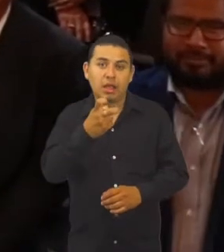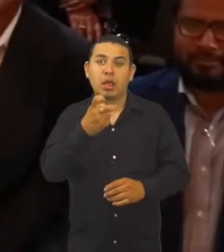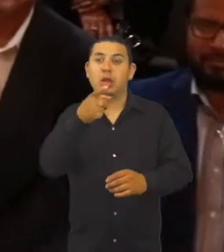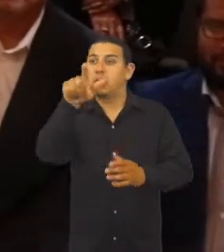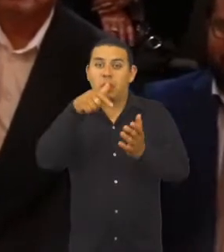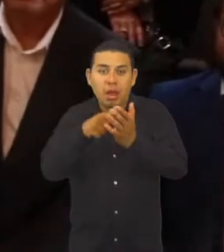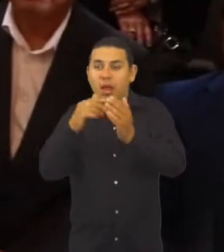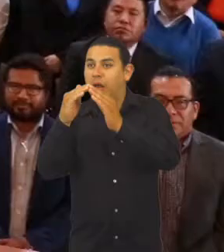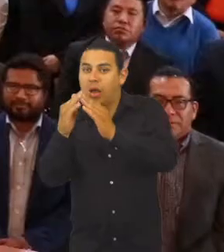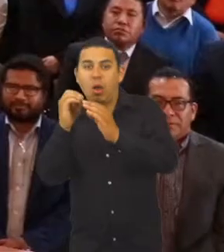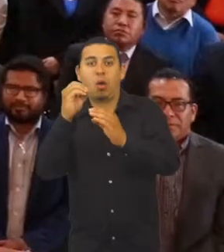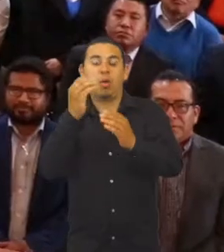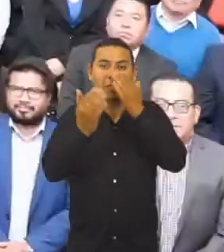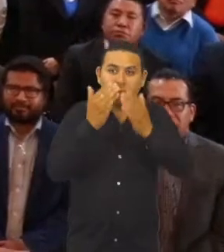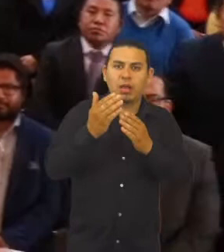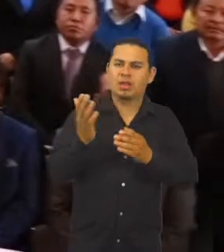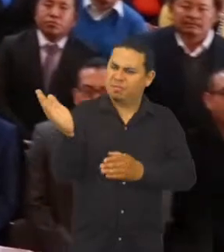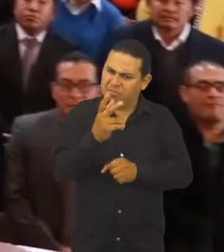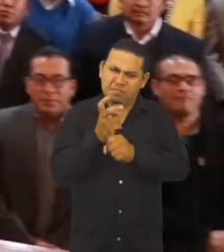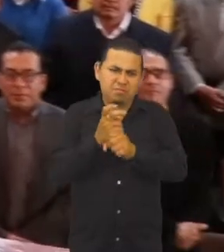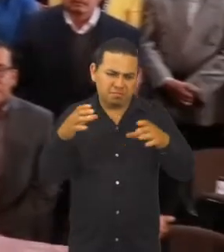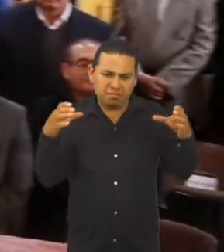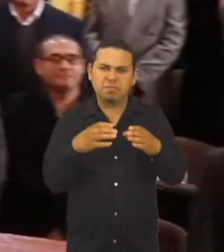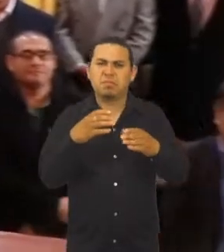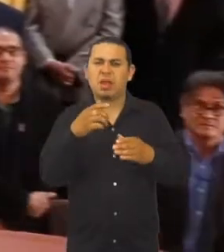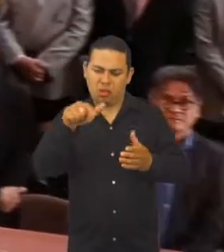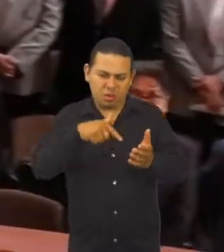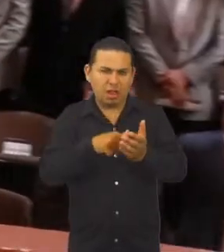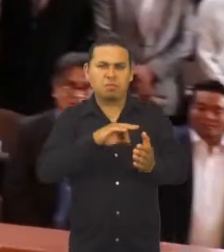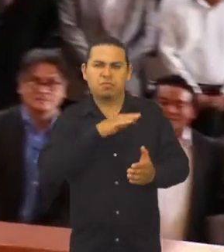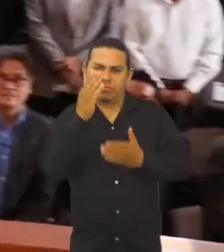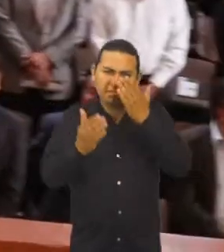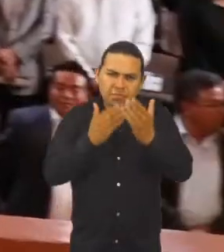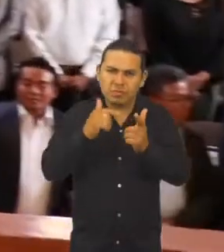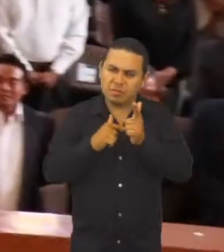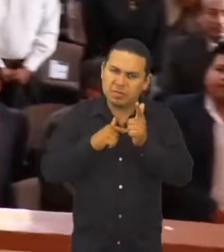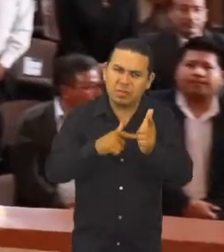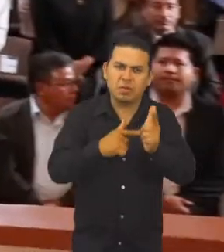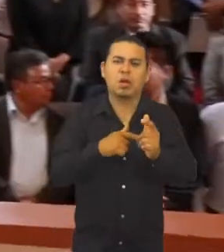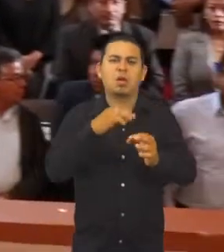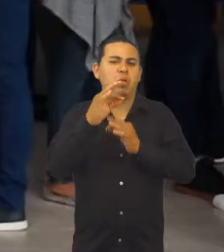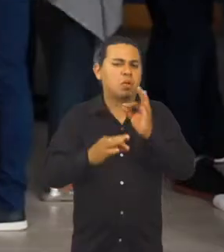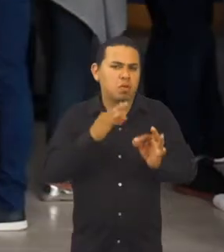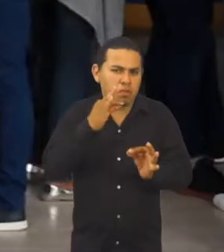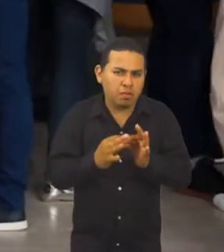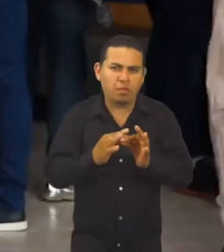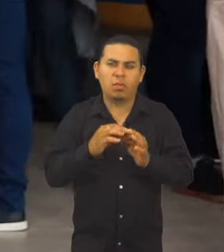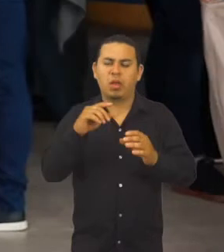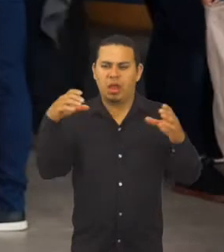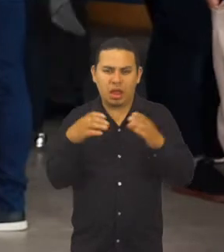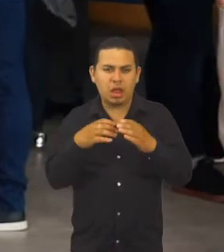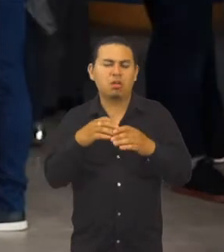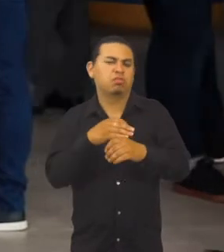exhortarles que esta es su casa y que nos preguntemos por qué razón nos encontramos en este espacio como profesores, yo como